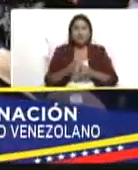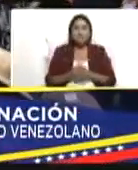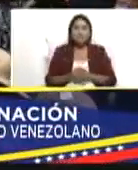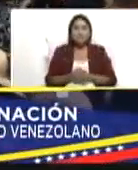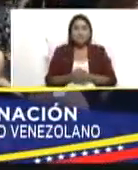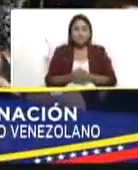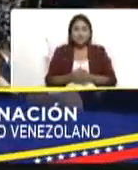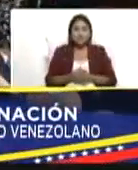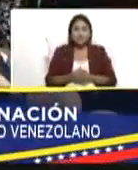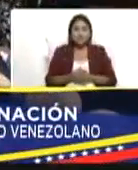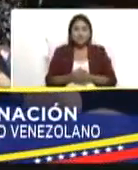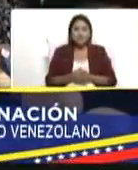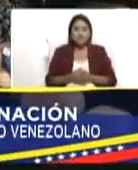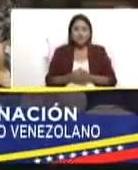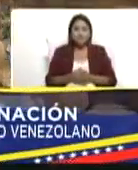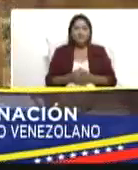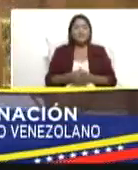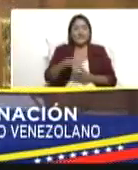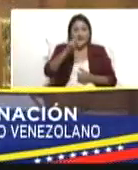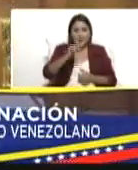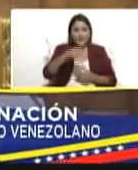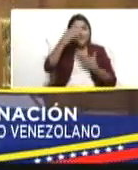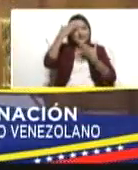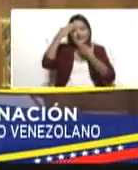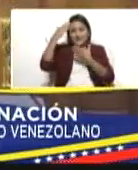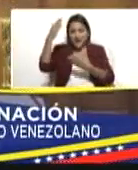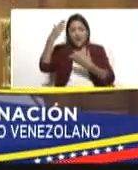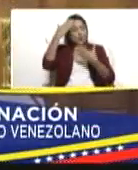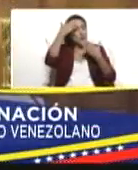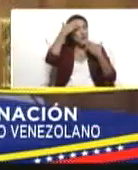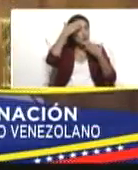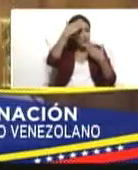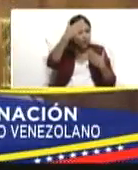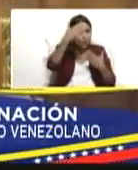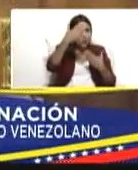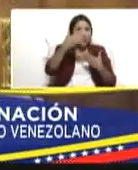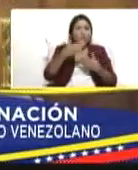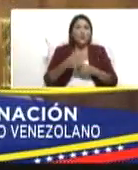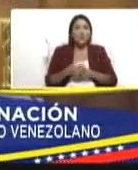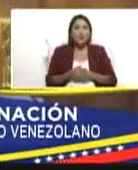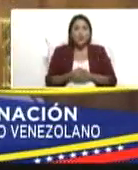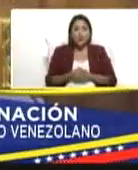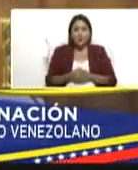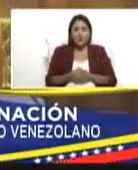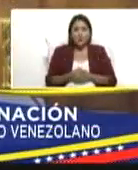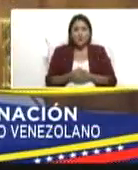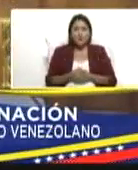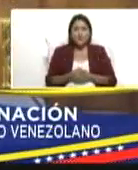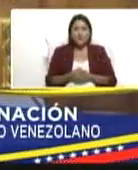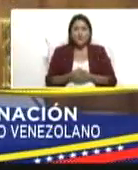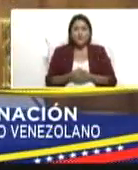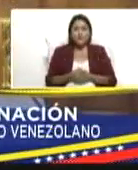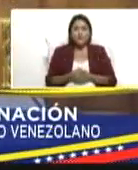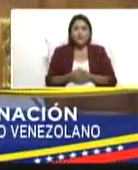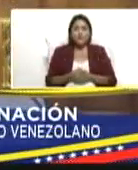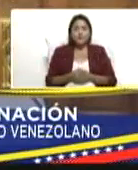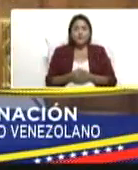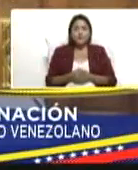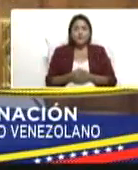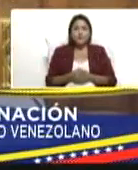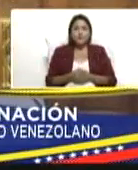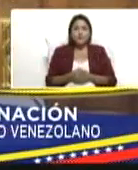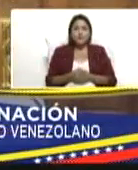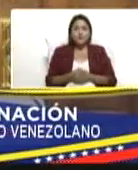pescadoras mi saludo Igualmente a